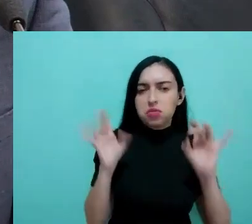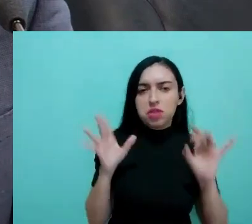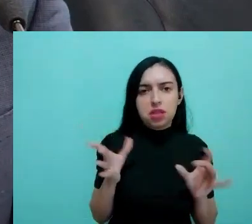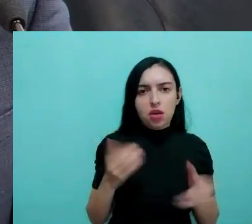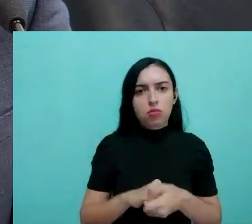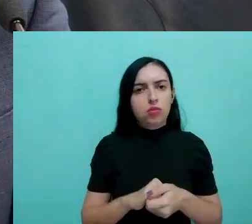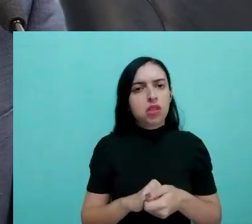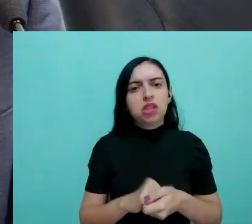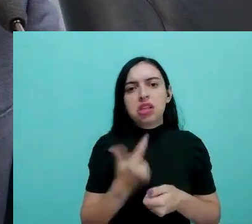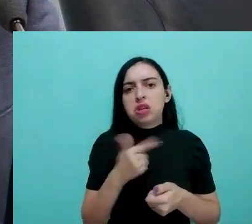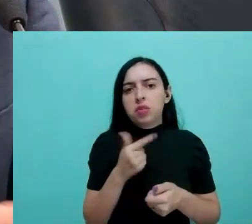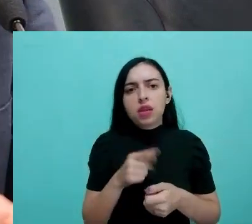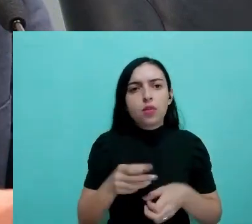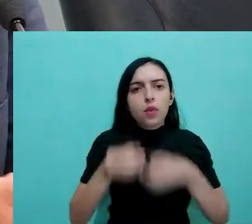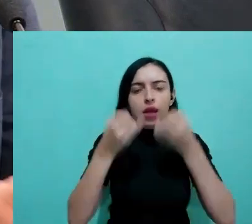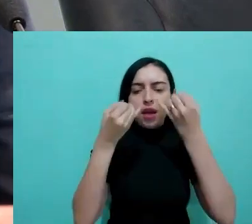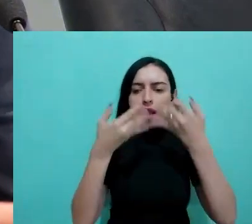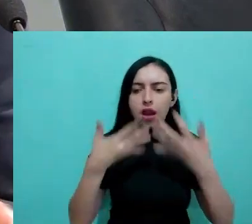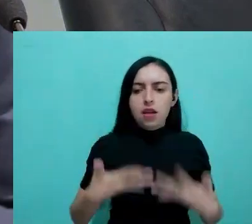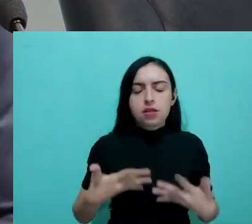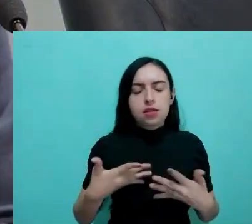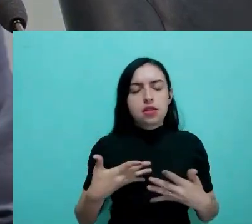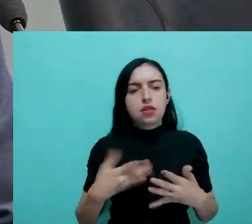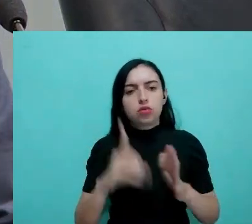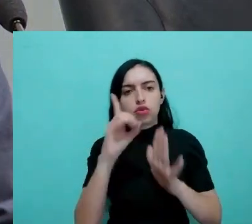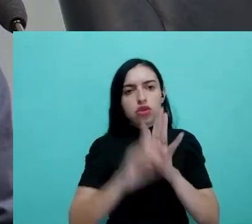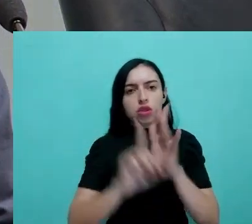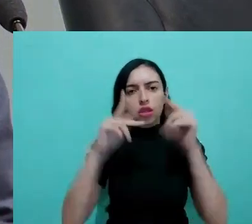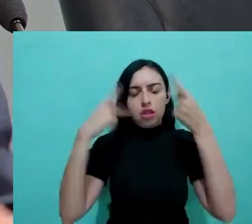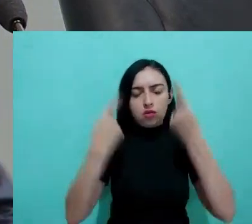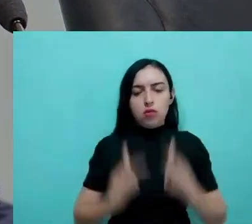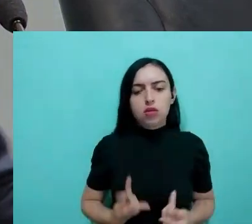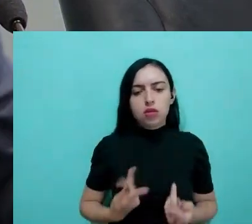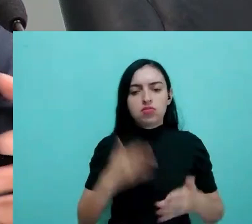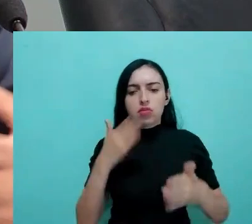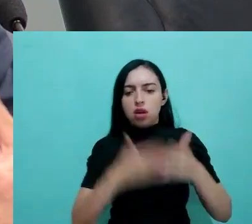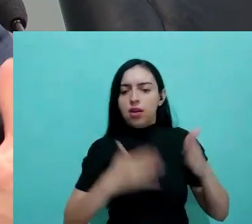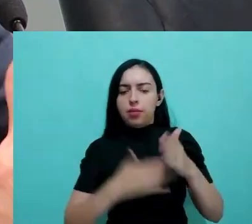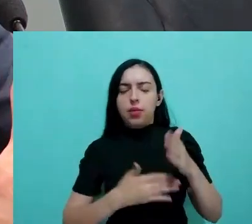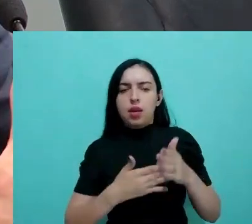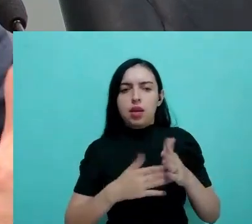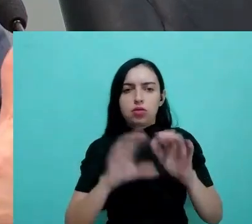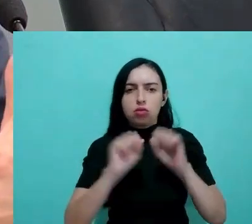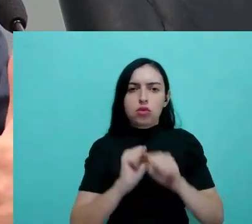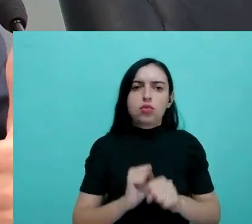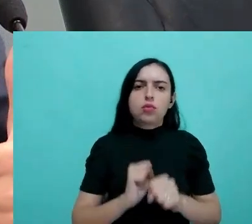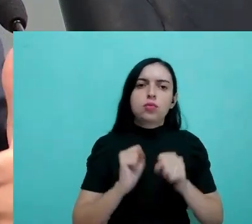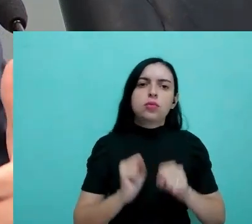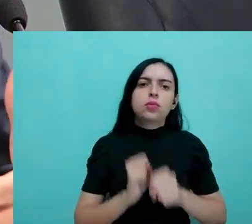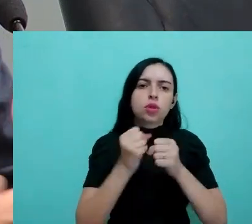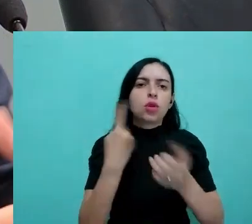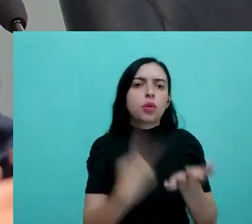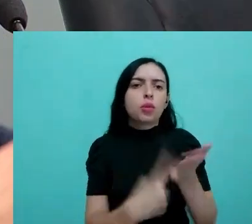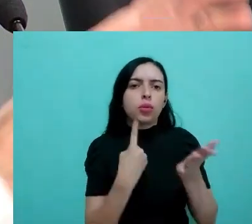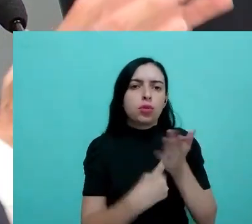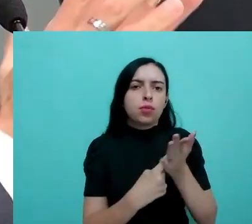declaración de derechos humanos, sino que se limita a la organización de los poderes y resulta de un compromiso entre